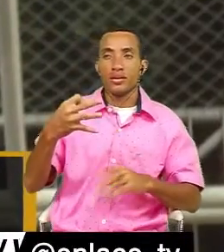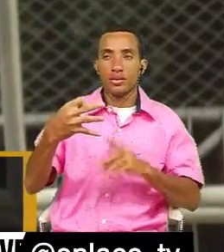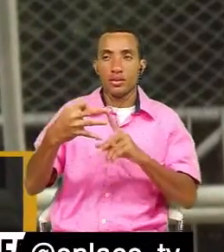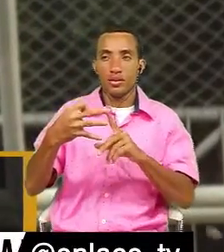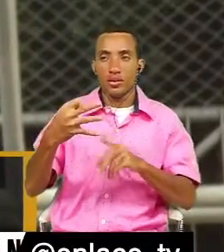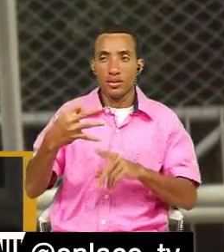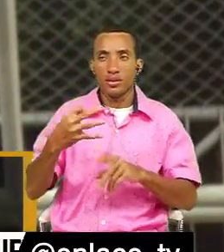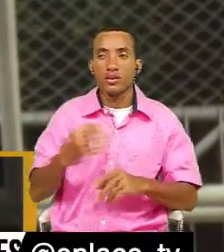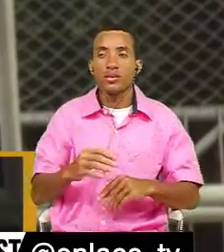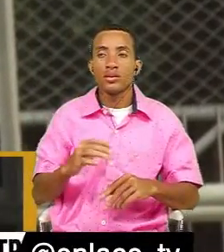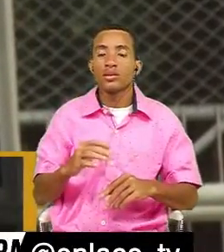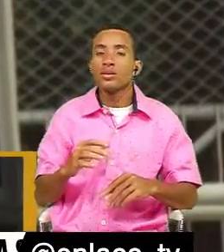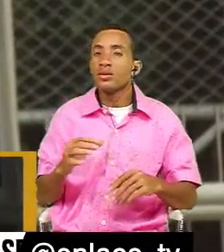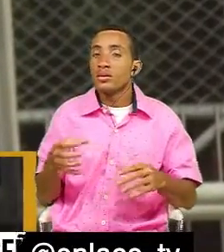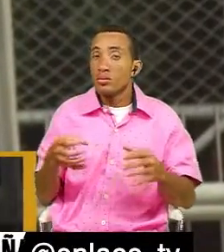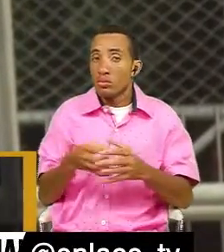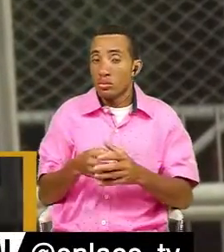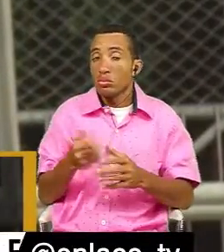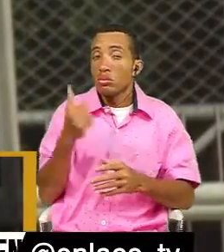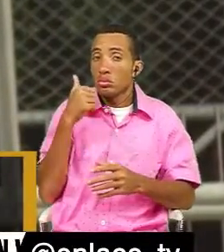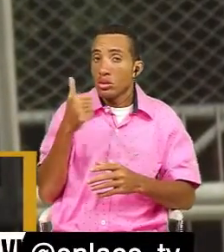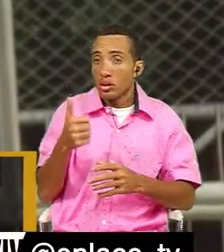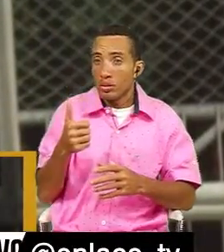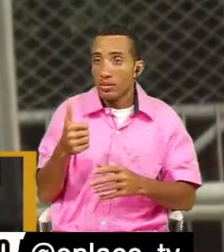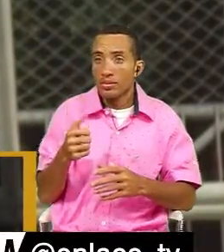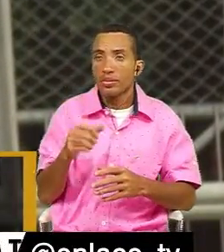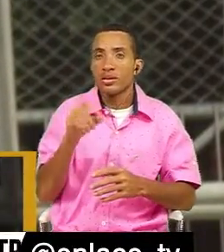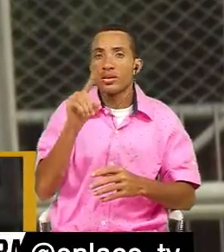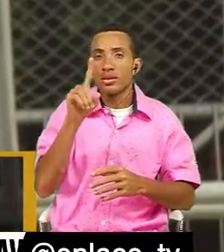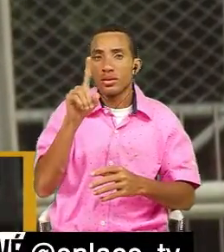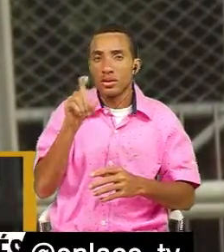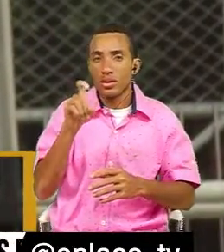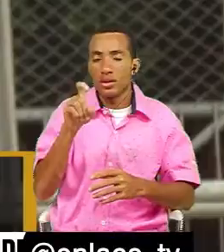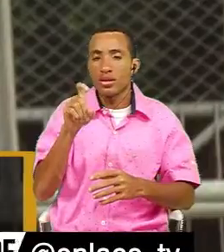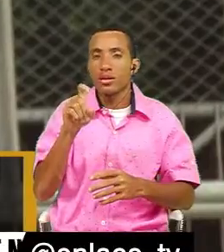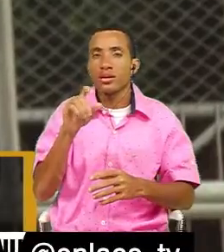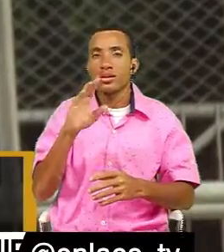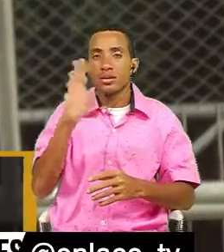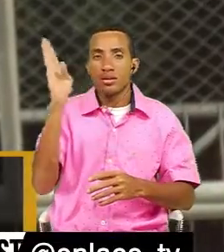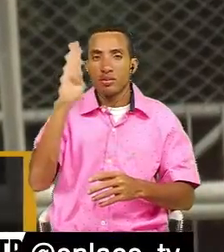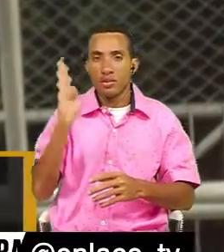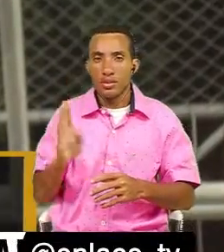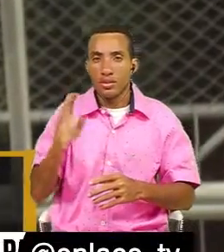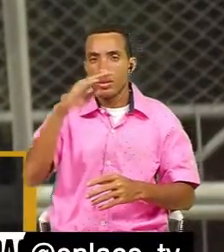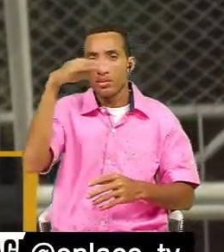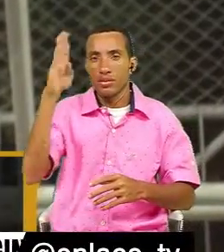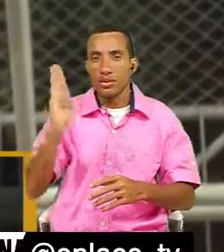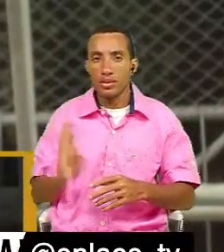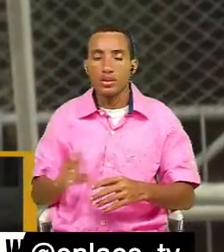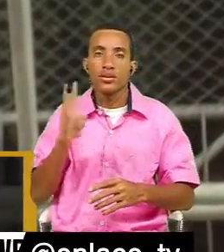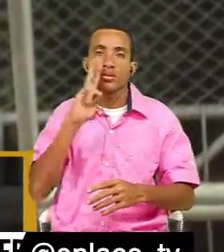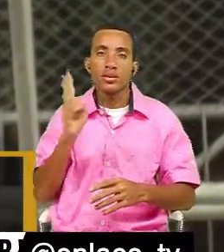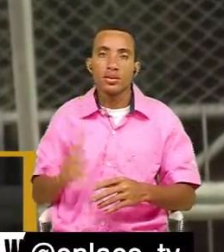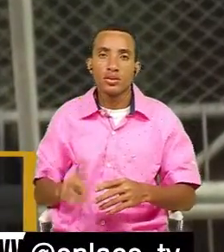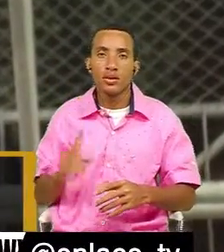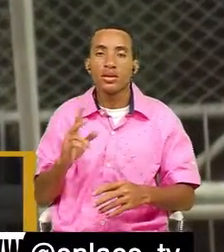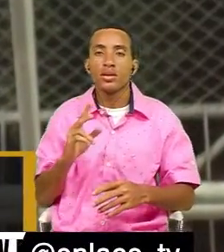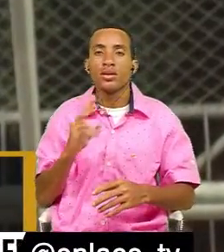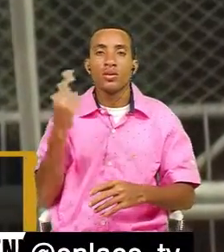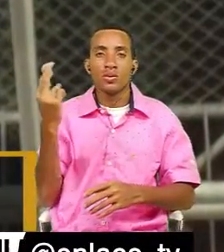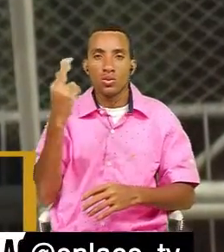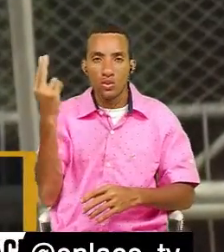y el equipo quedó bien. Y había seis equipos, estaba Brasil, estaba Venezuela, Uruguay,